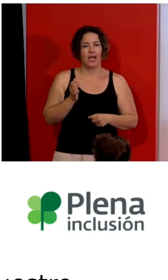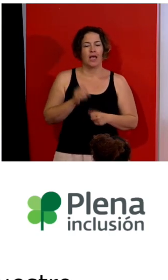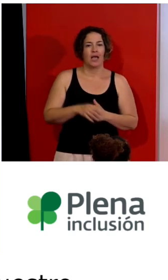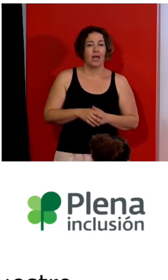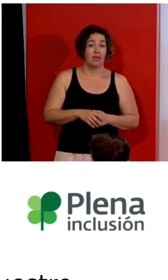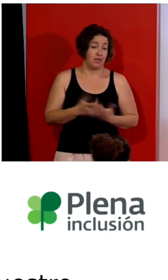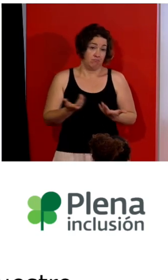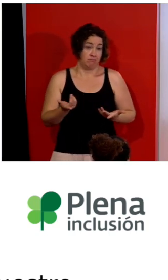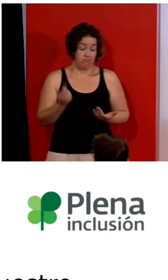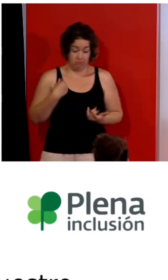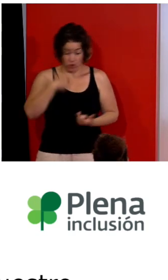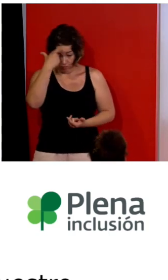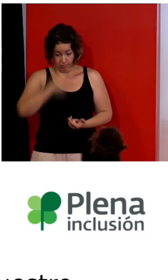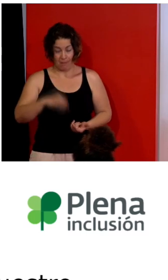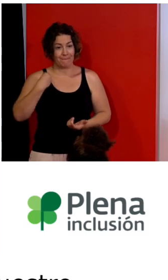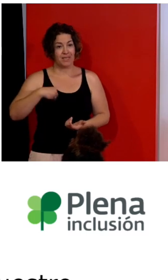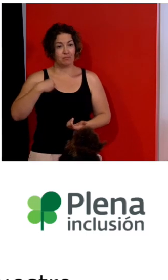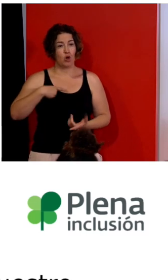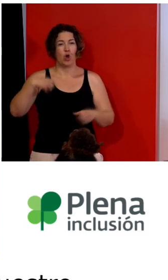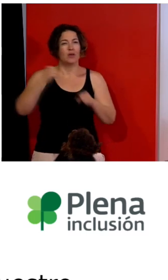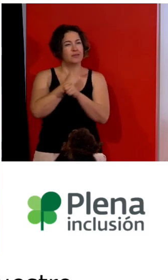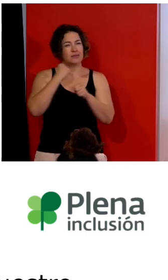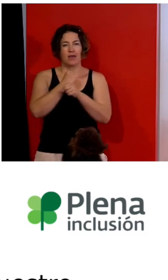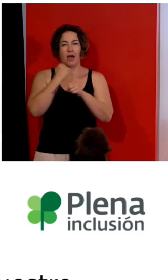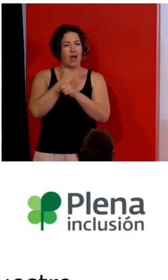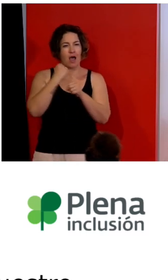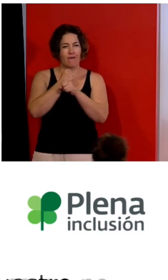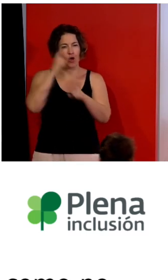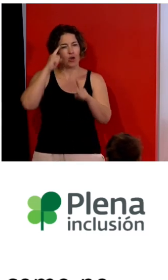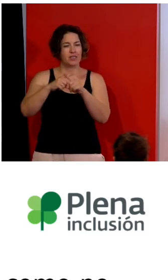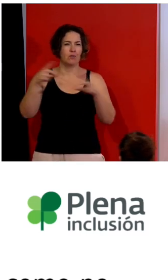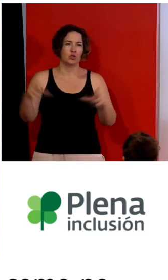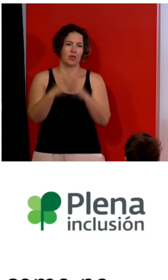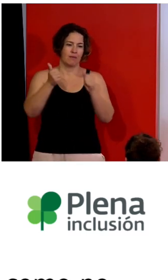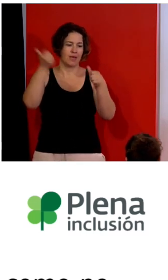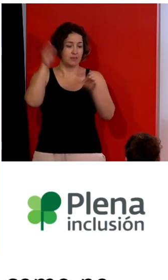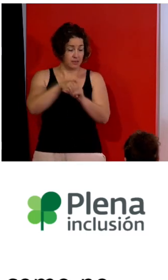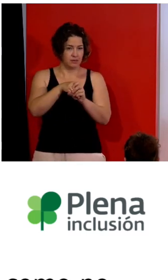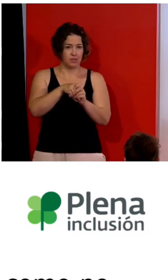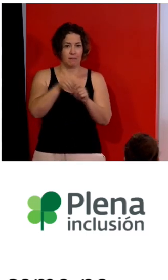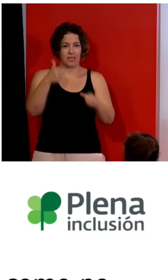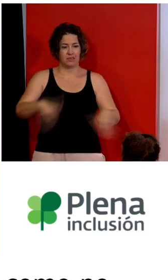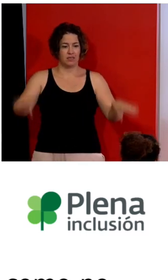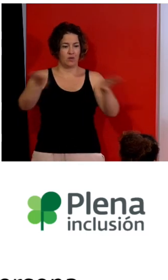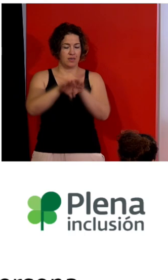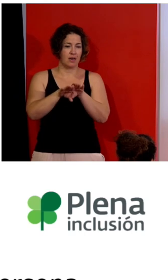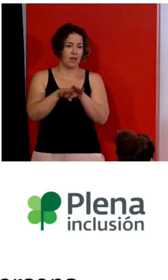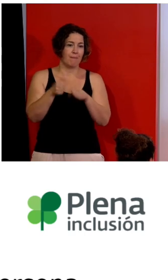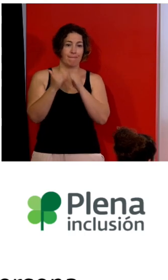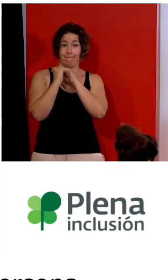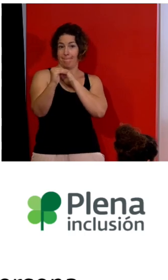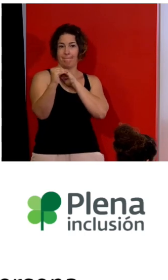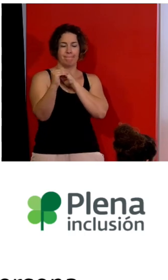podía ser de otra forma, mi propia persona, trabajaremos por una sociedad más inclusiva, más igualitaria, más